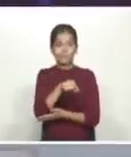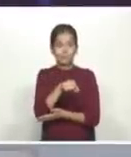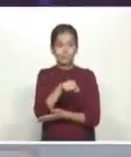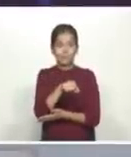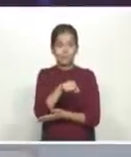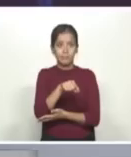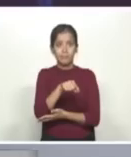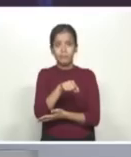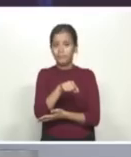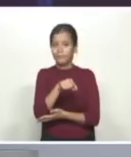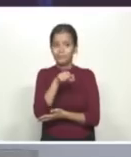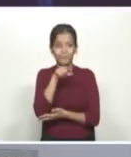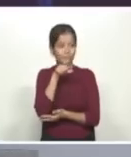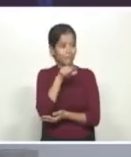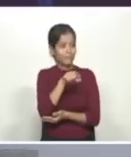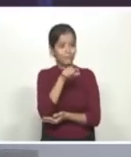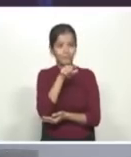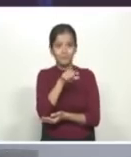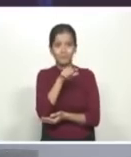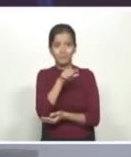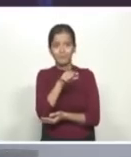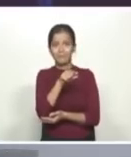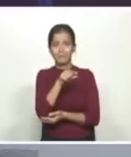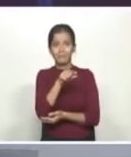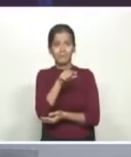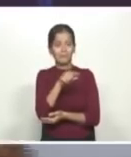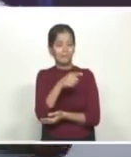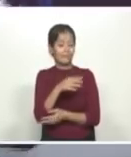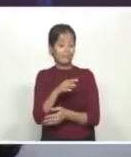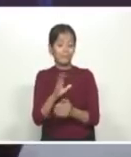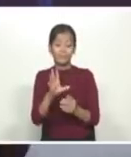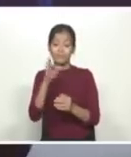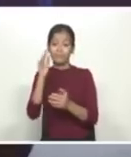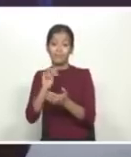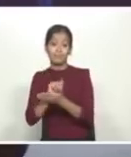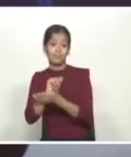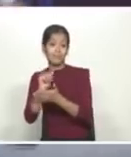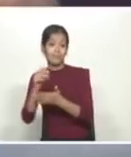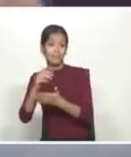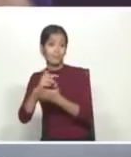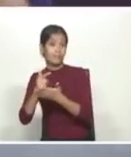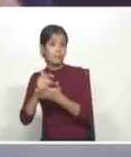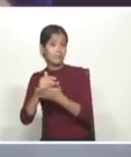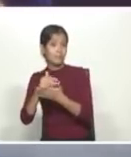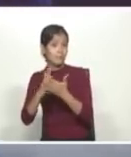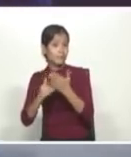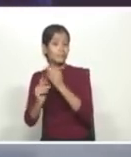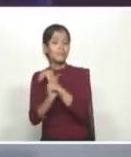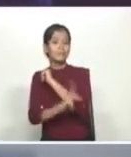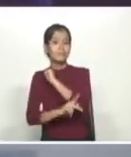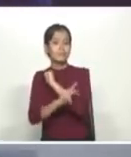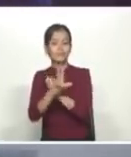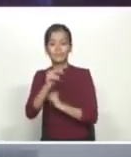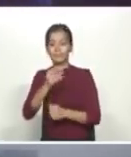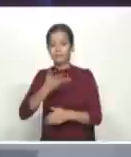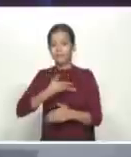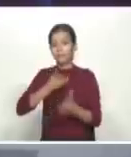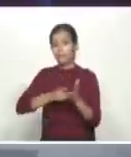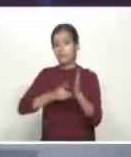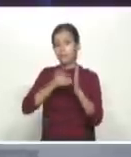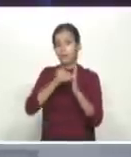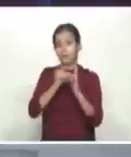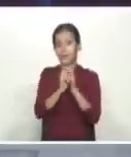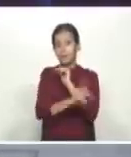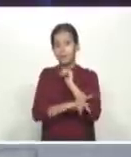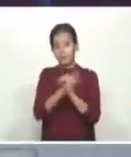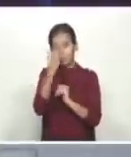ese autoparlante, ese megáfono que han tenido algunos países que tampoco han querido el desarrollo de nuestro país porque nos siguen viendo